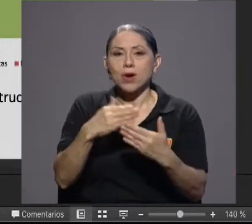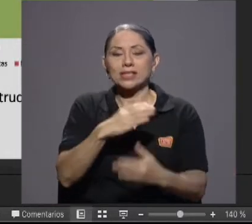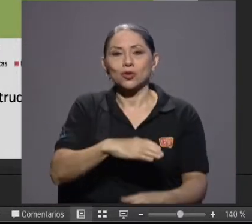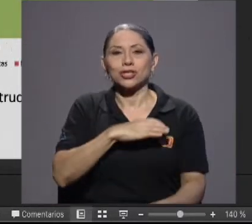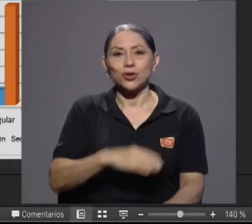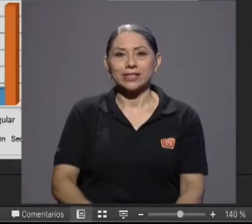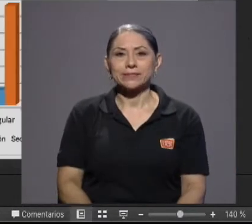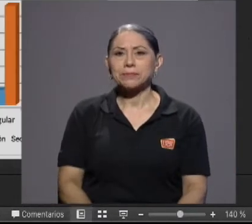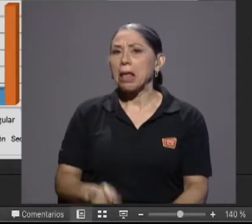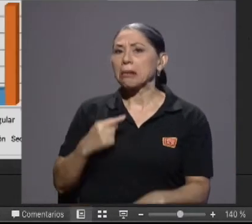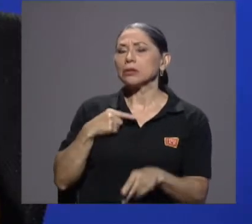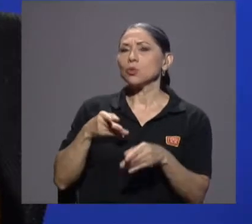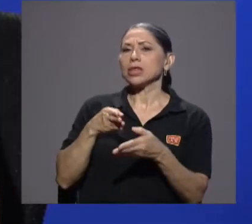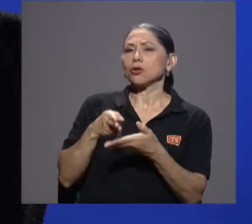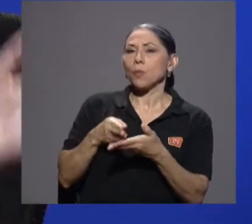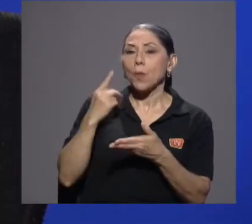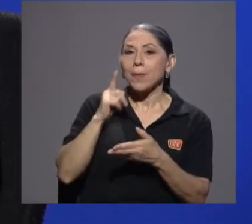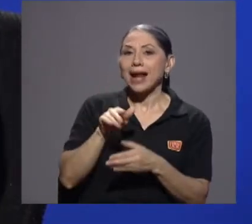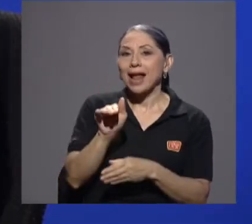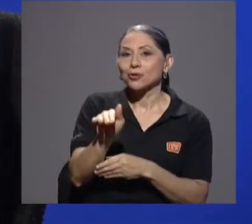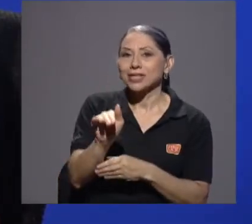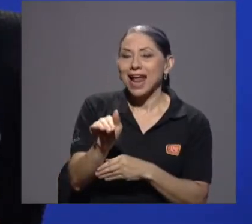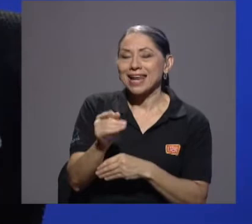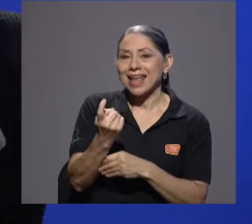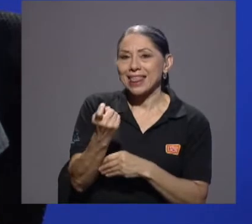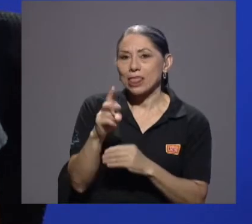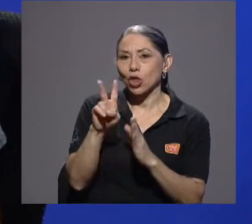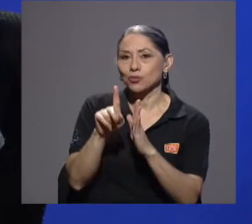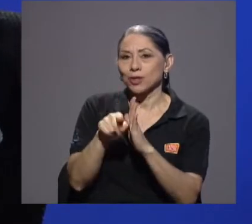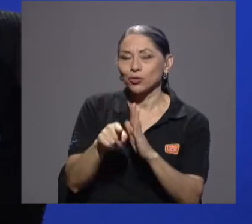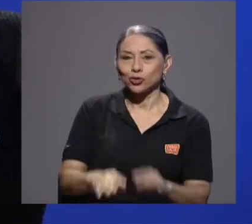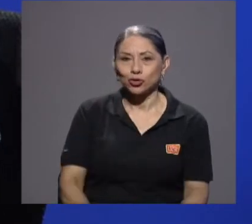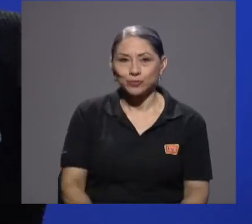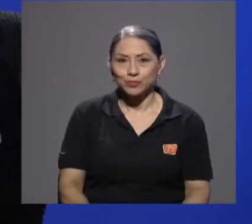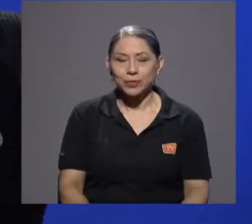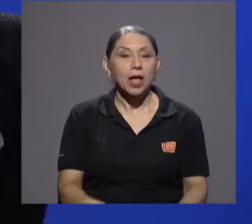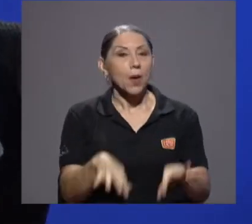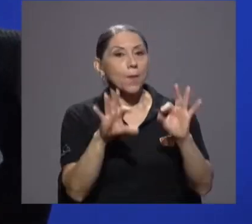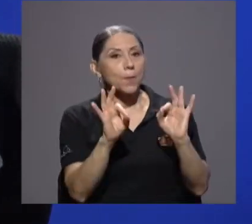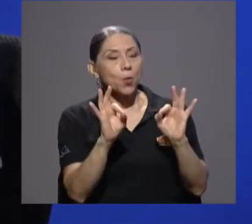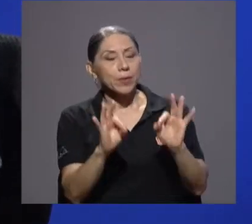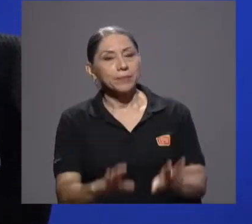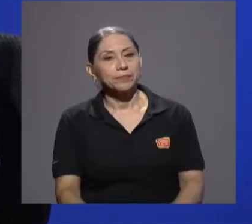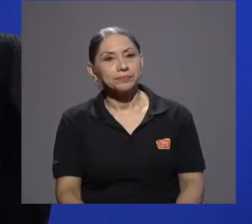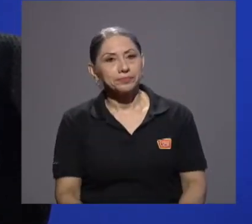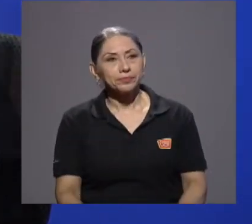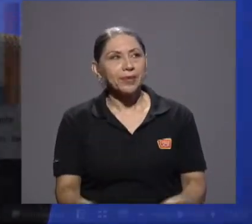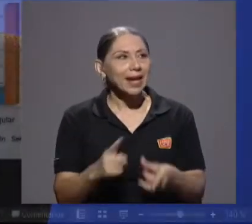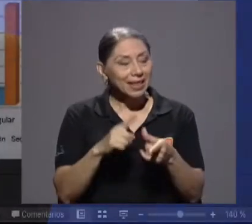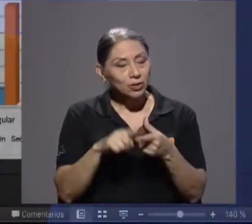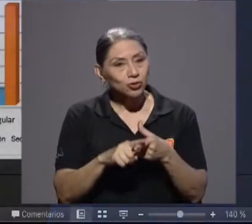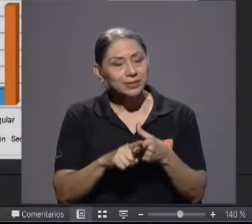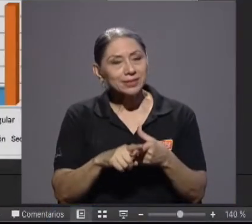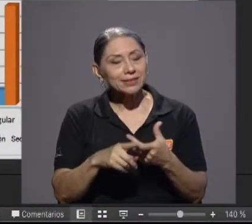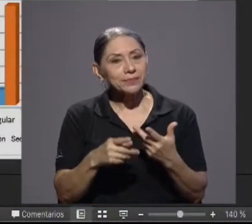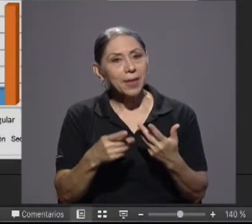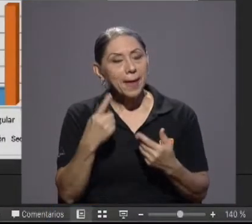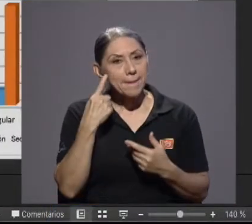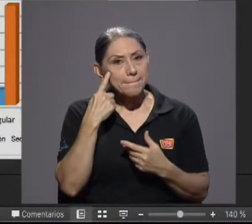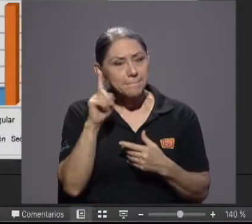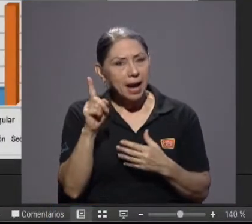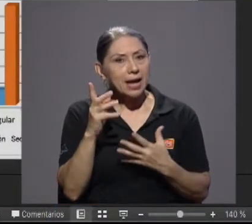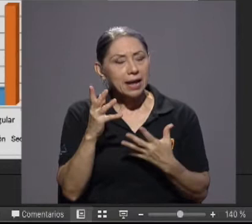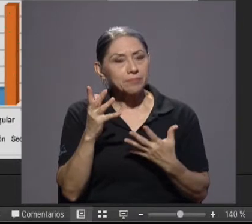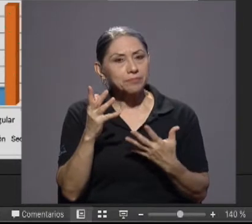Don Germán, lo interrumpo para anunciarle que quedan 2 minutos. Muy bien, entonces hay que, para